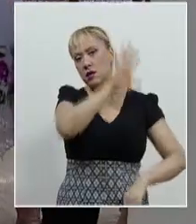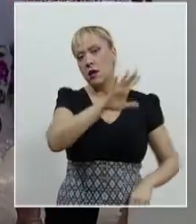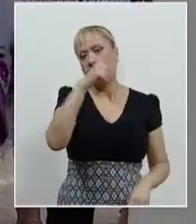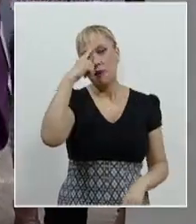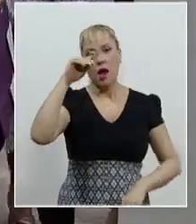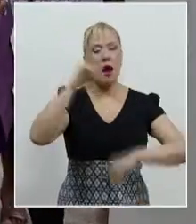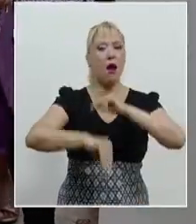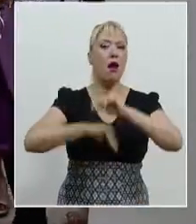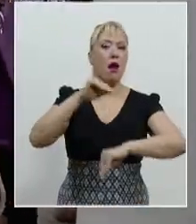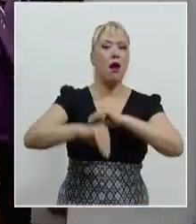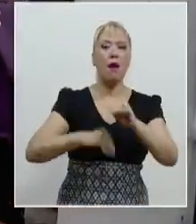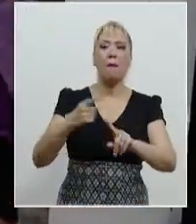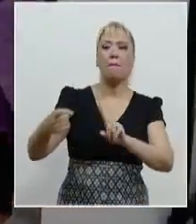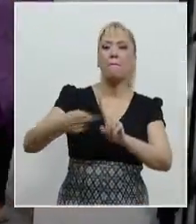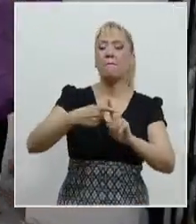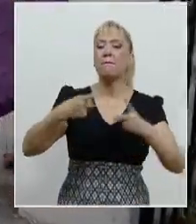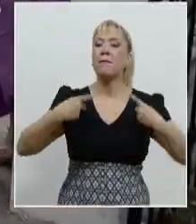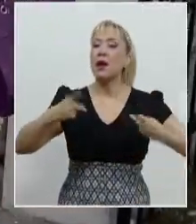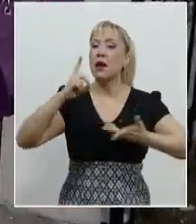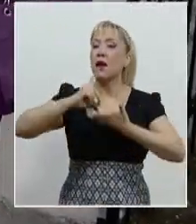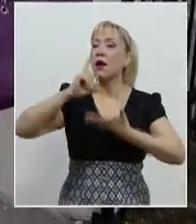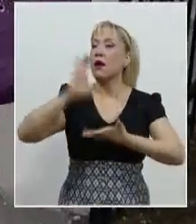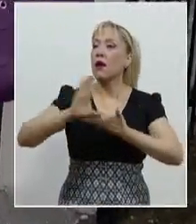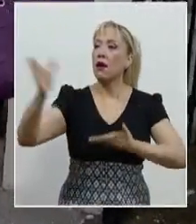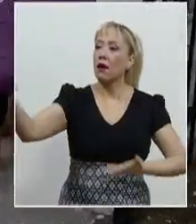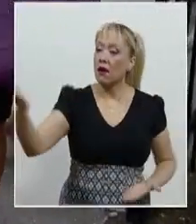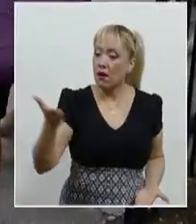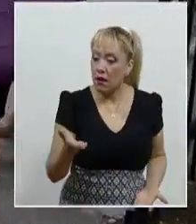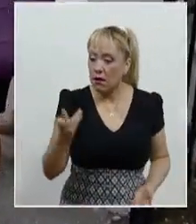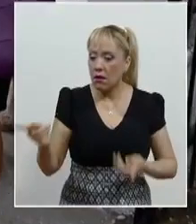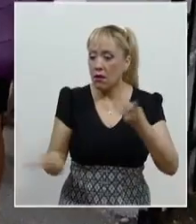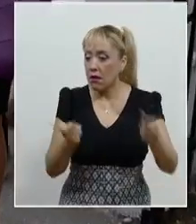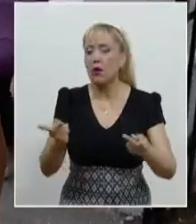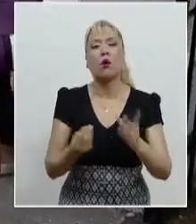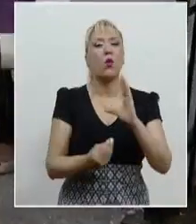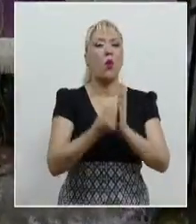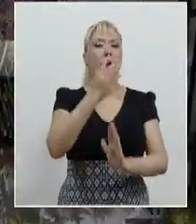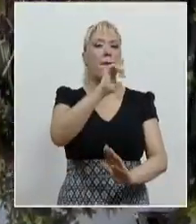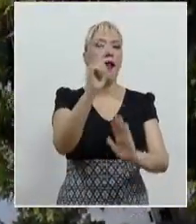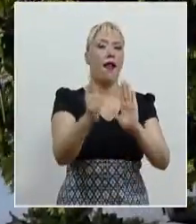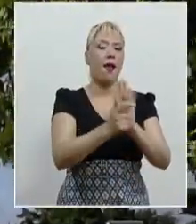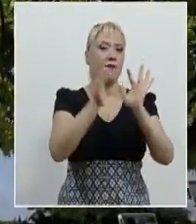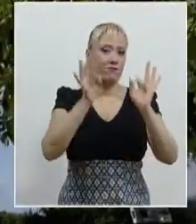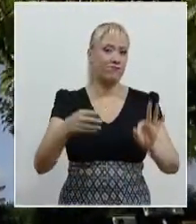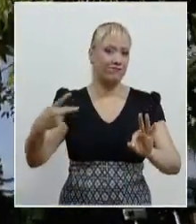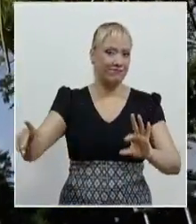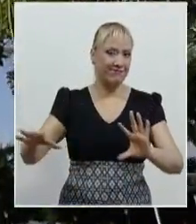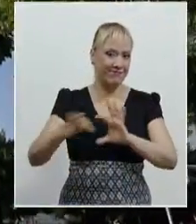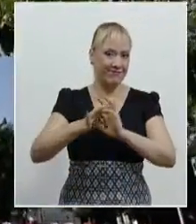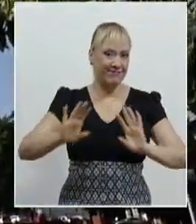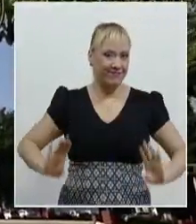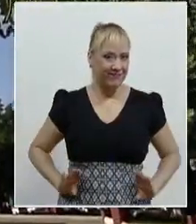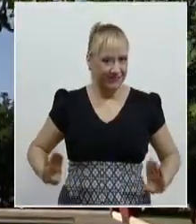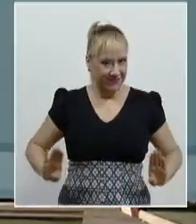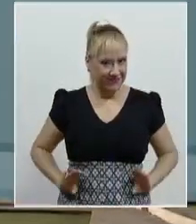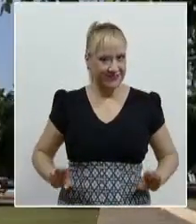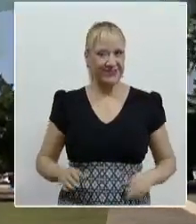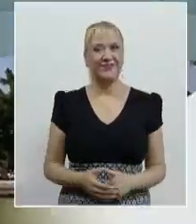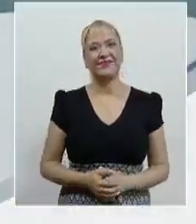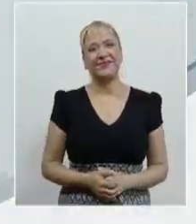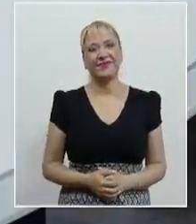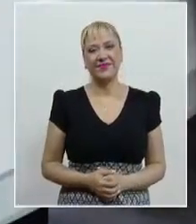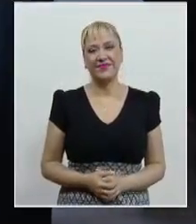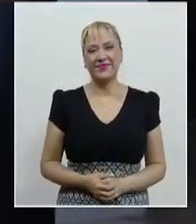a cabo la consulta a personas con discapacidad para que emita la legislación respectiva.